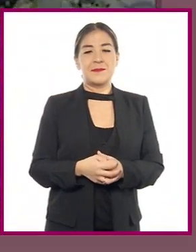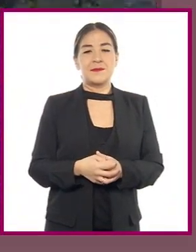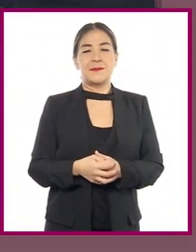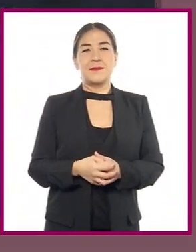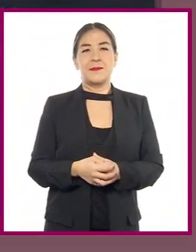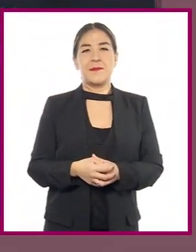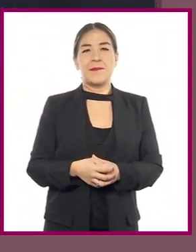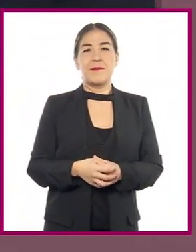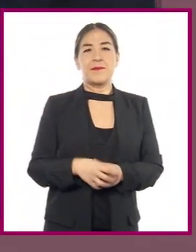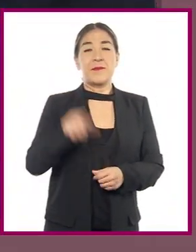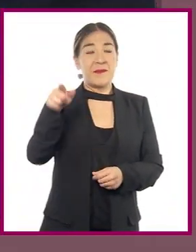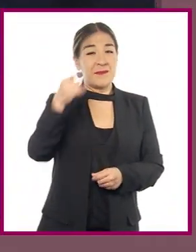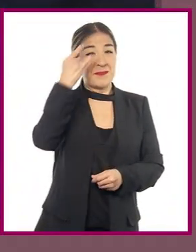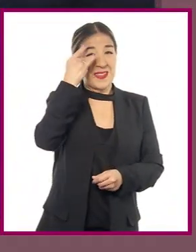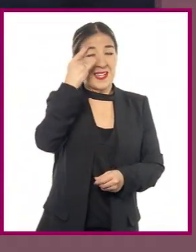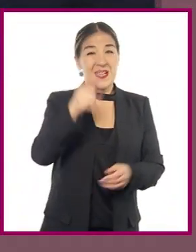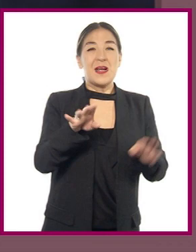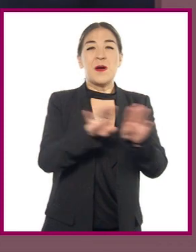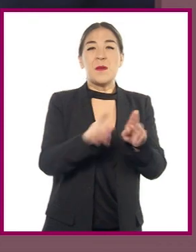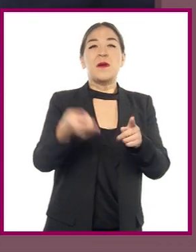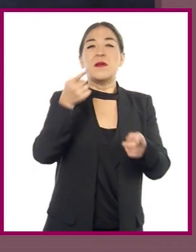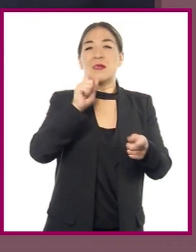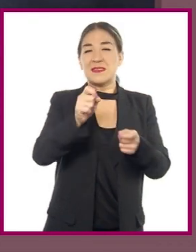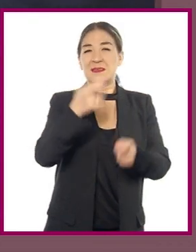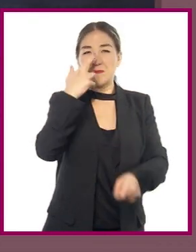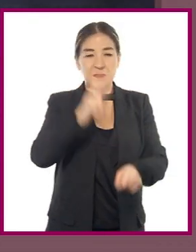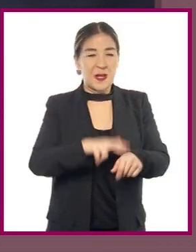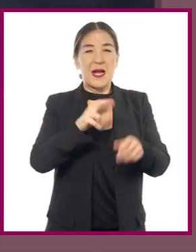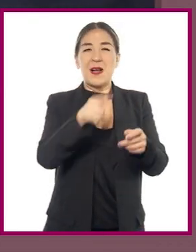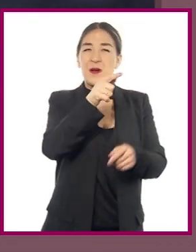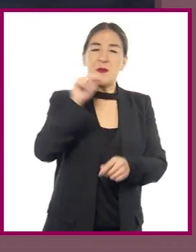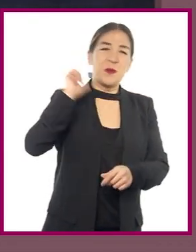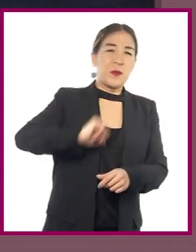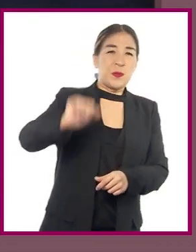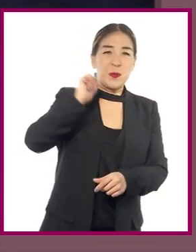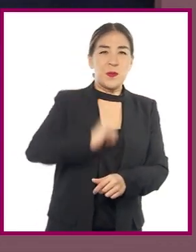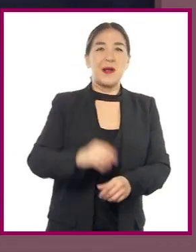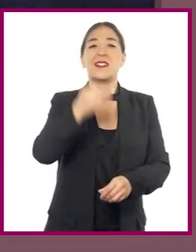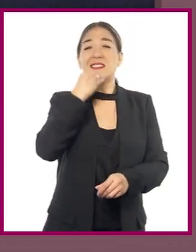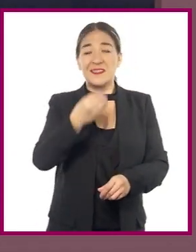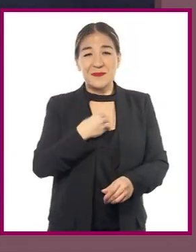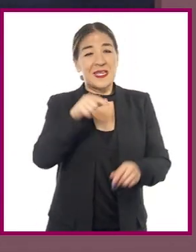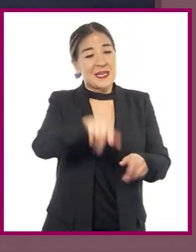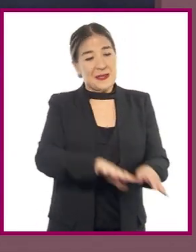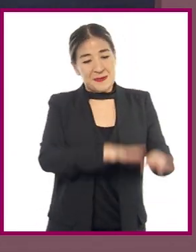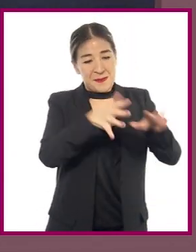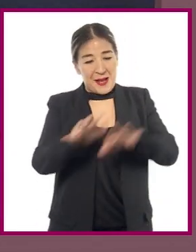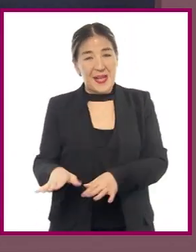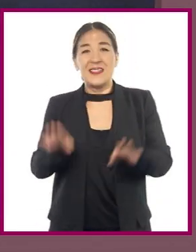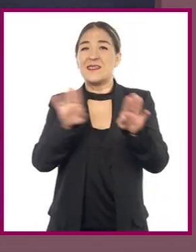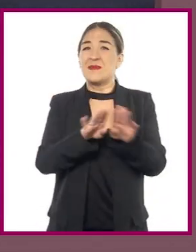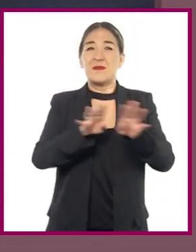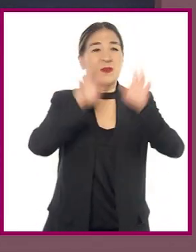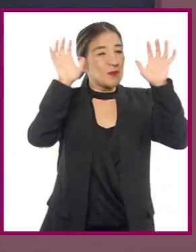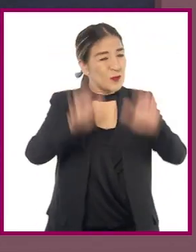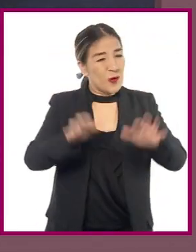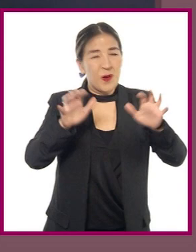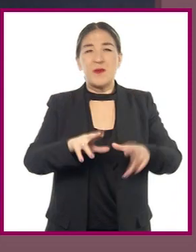Los piratas, como todos los navegantes de su época, se enfrentaron al reto de atravesar los océanos en difíciles